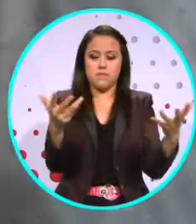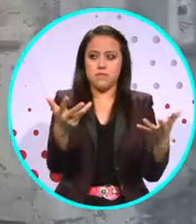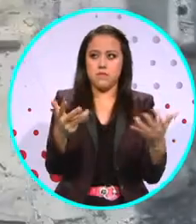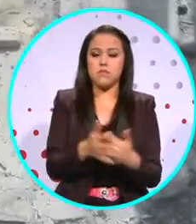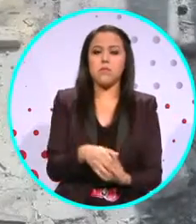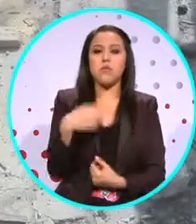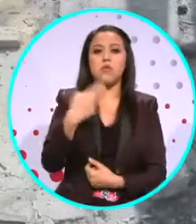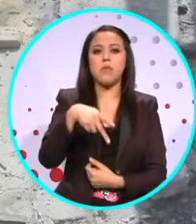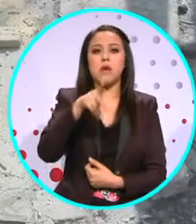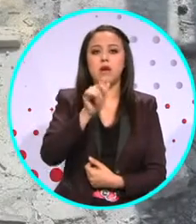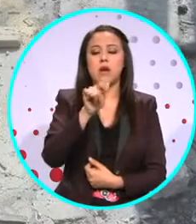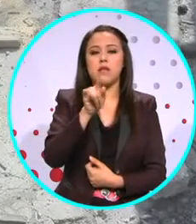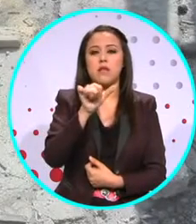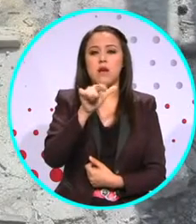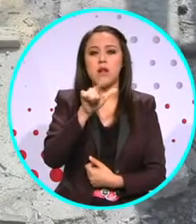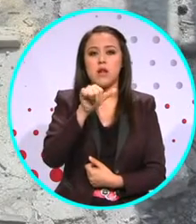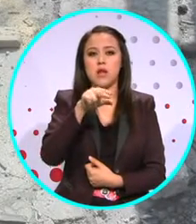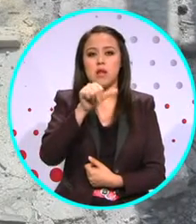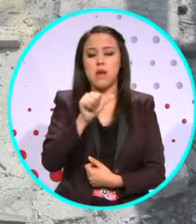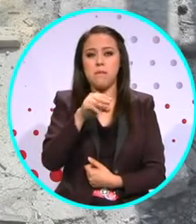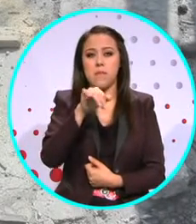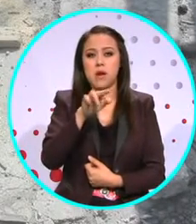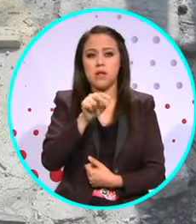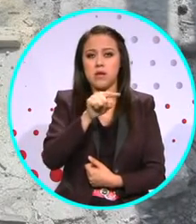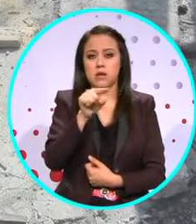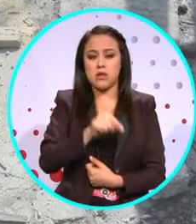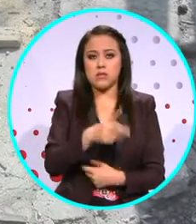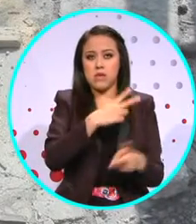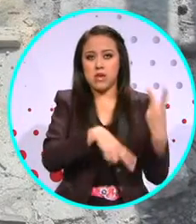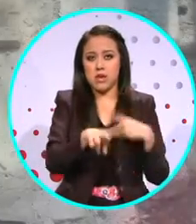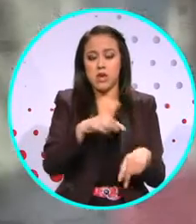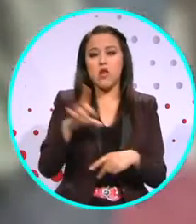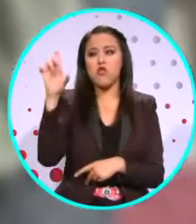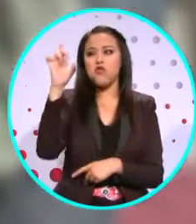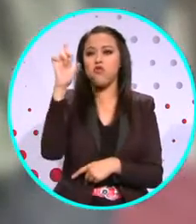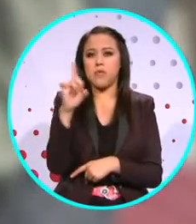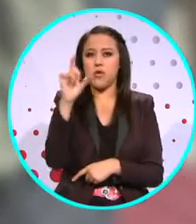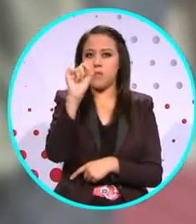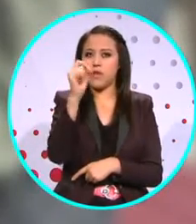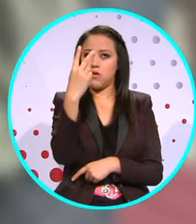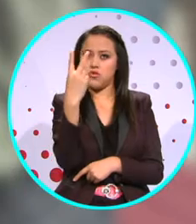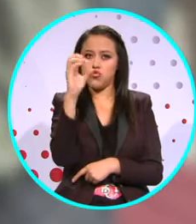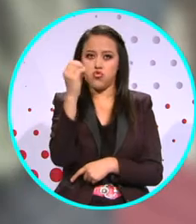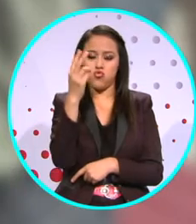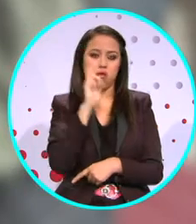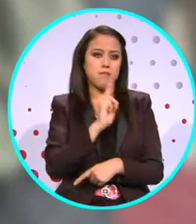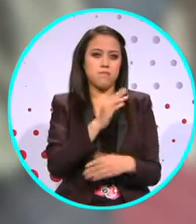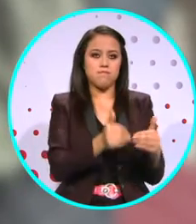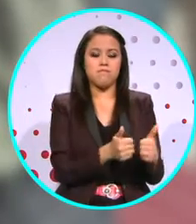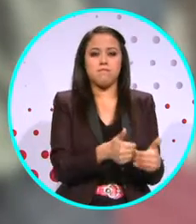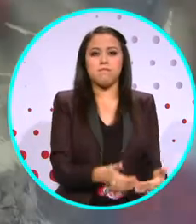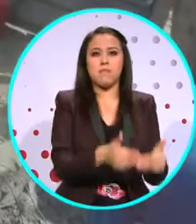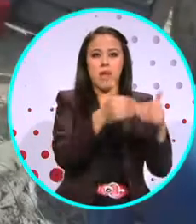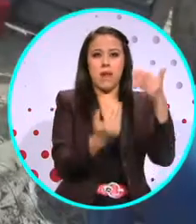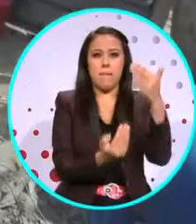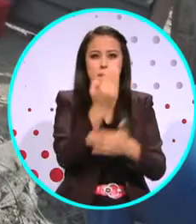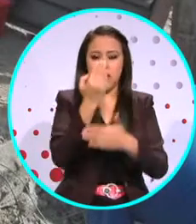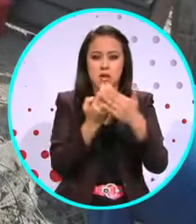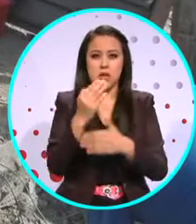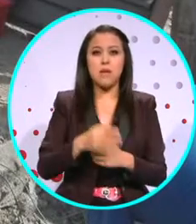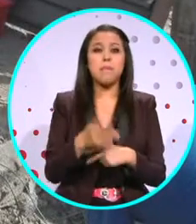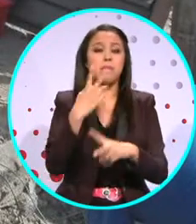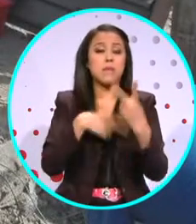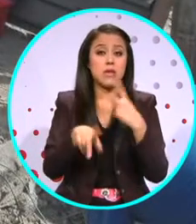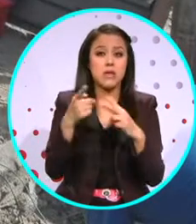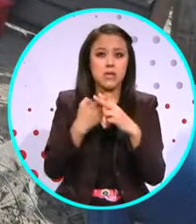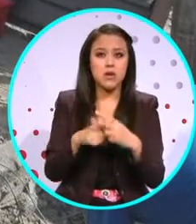se llama Catalina Martínez Pablo y lo invade el domingo 22 de octubre. Por la mañana trae